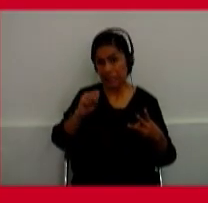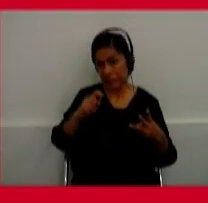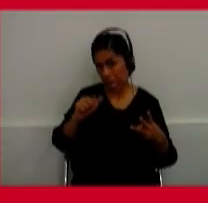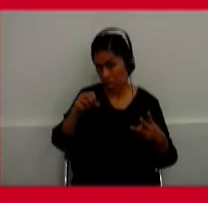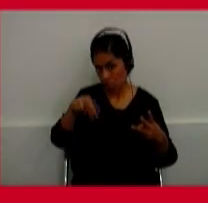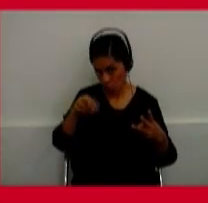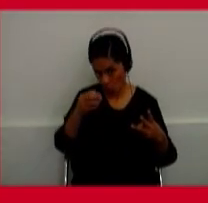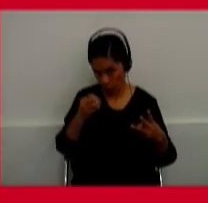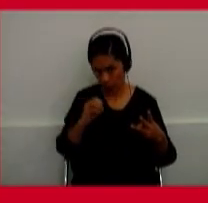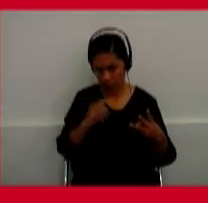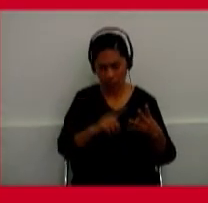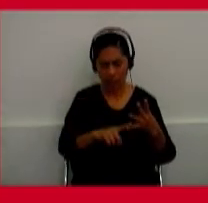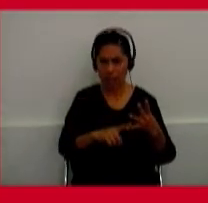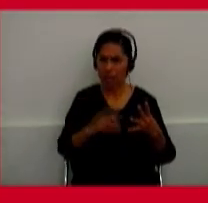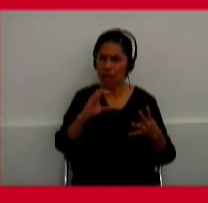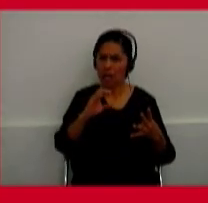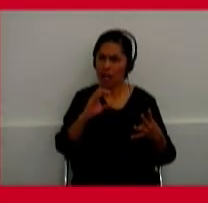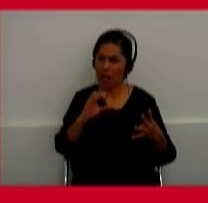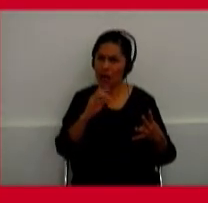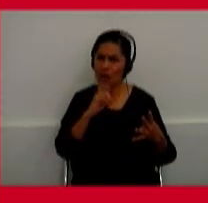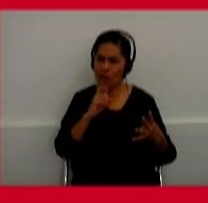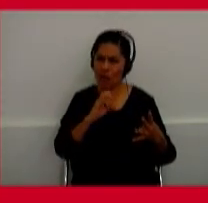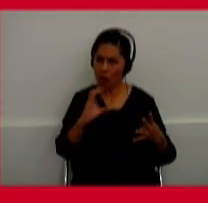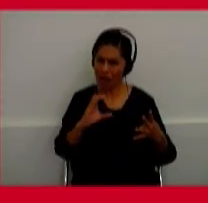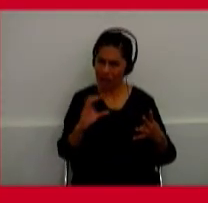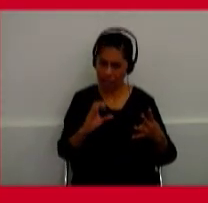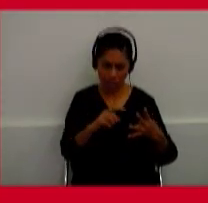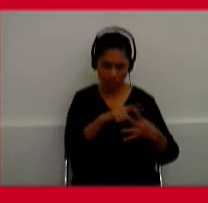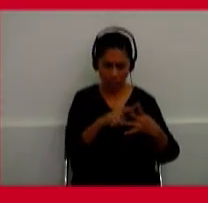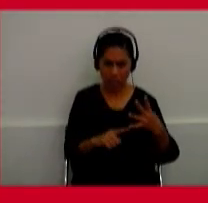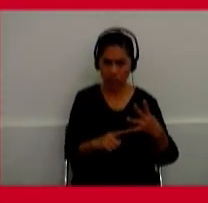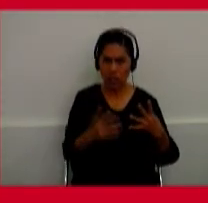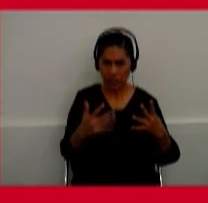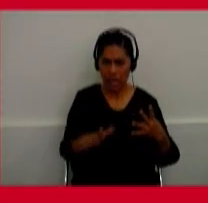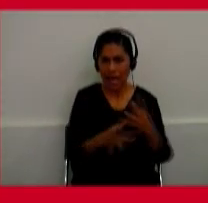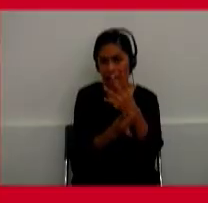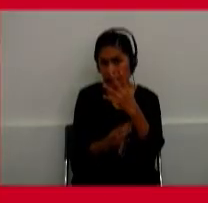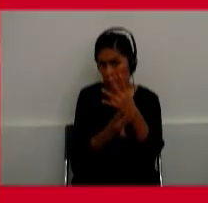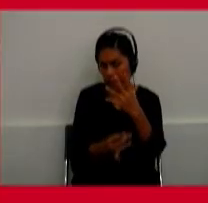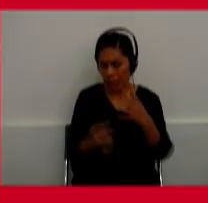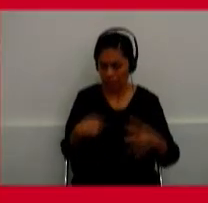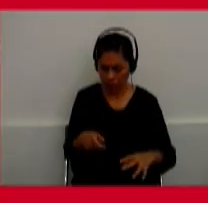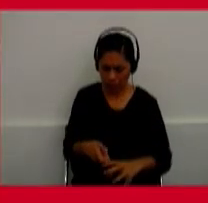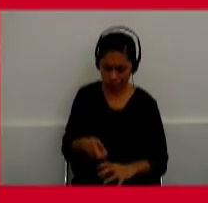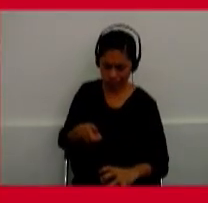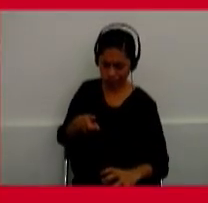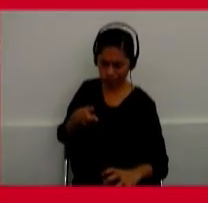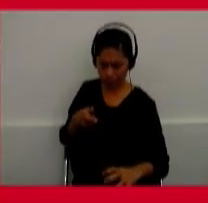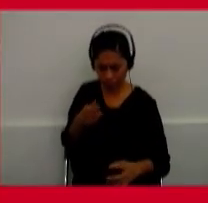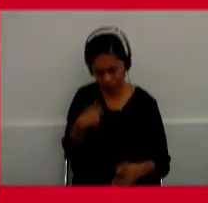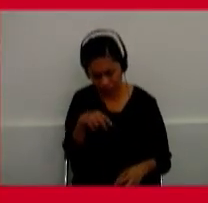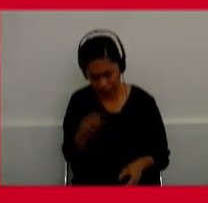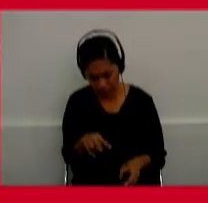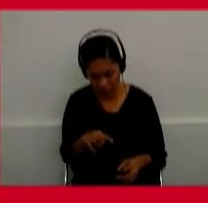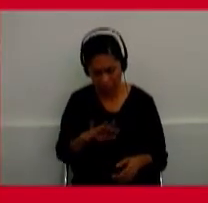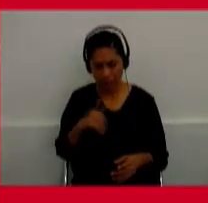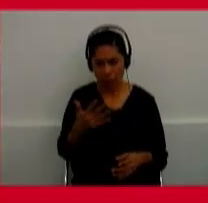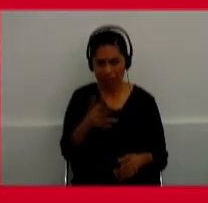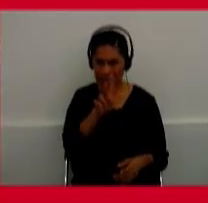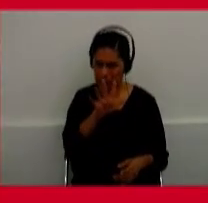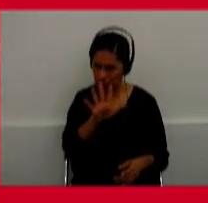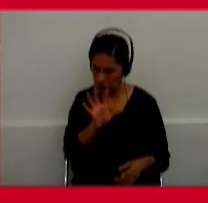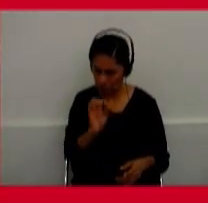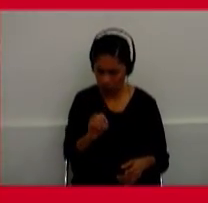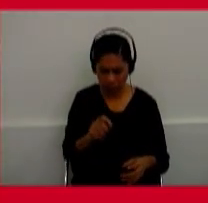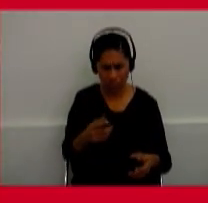Podríamos nosotros, a partir de las muestras de aceite que tomábamos cada 500 horas y luego migramos a cada 350,